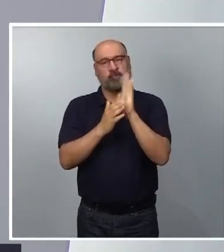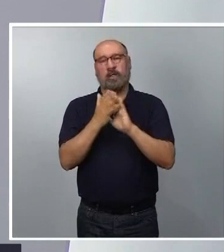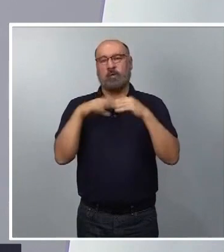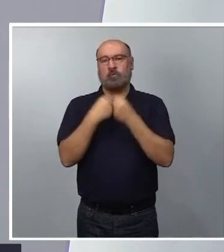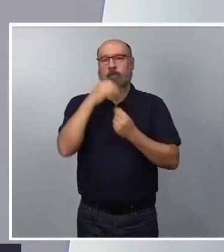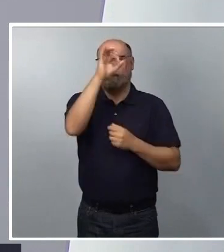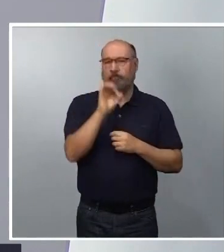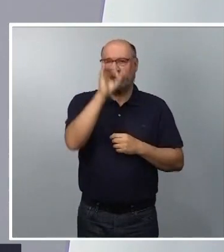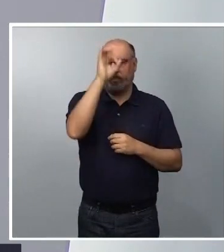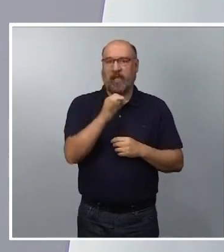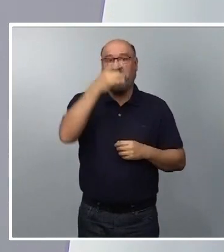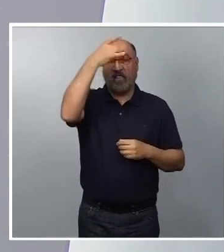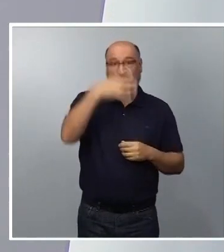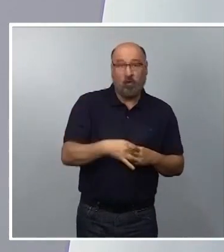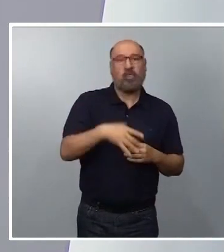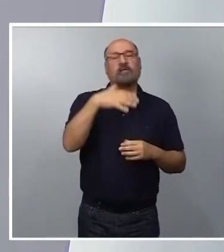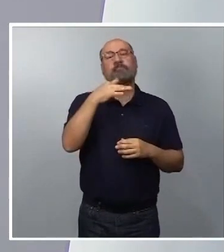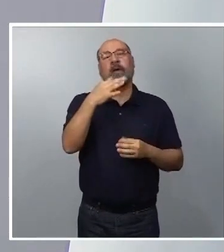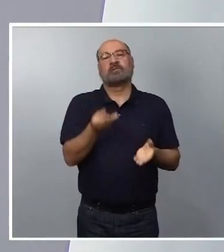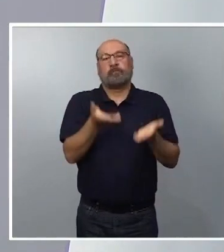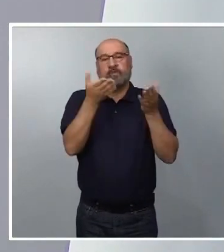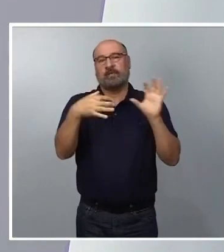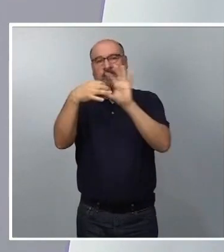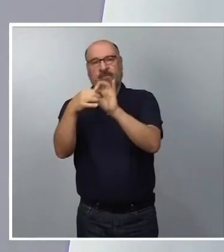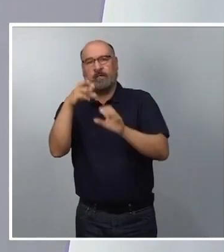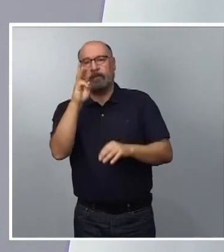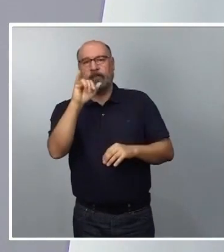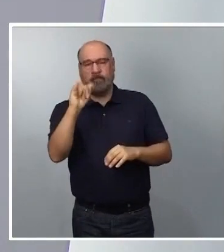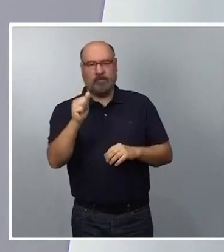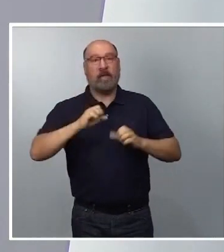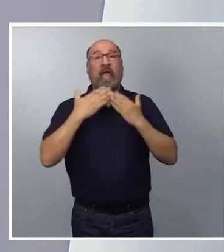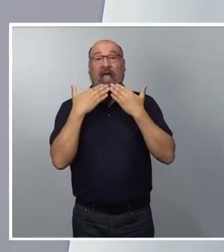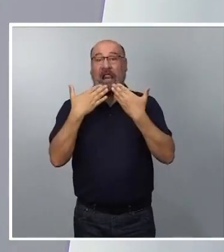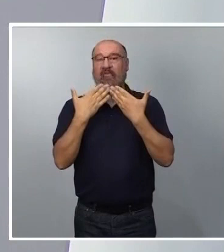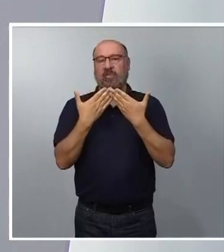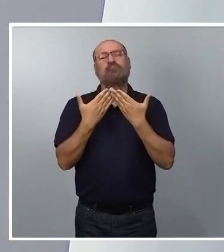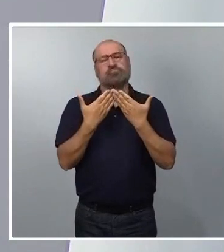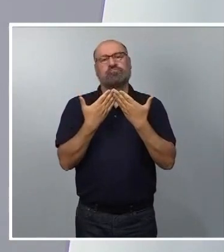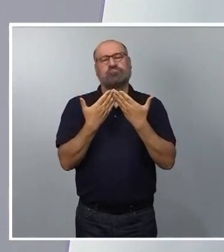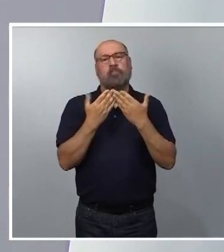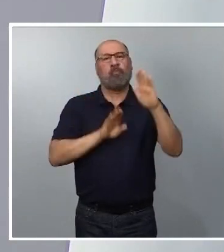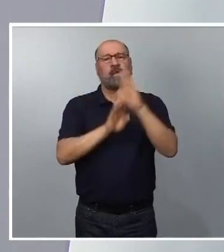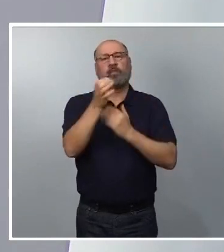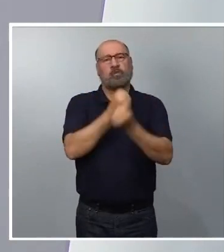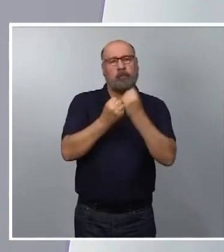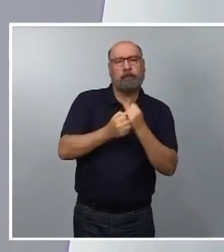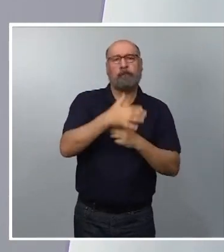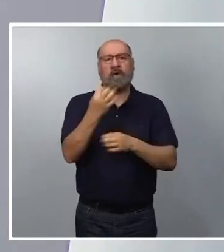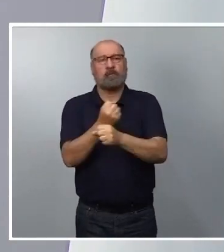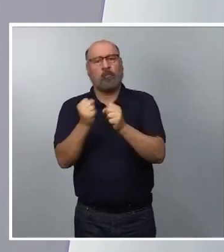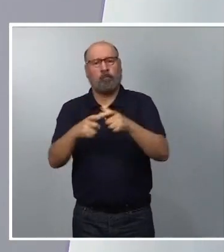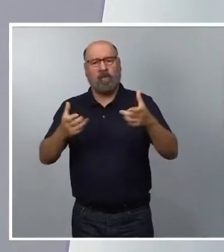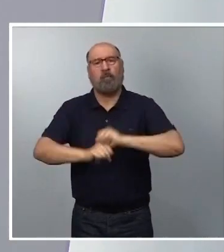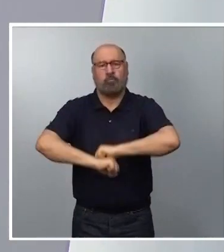de déficit y deuda sobre el PIB, y gracias a la fortaleza del crecimiento económico y la creación de empleo, en el programa de estabilidad enviado el